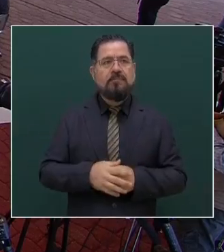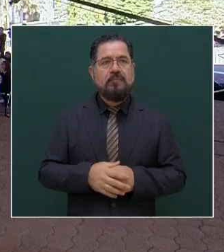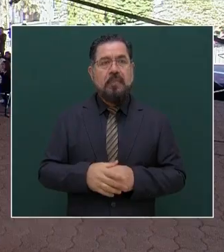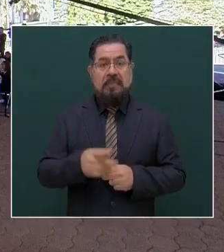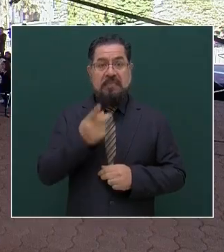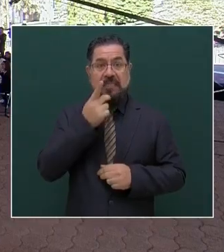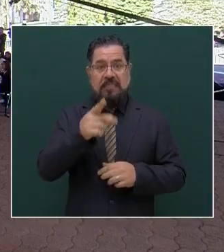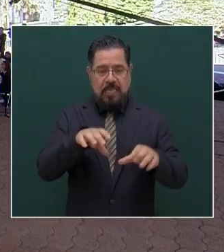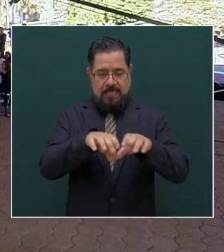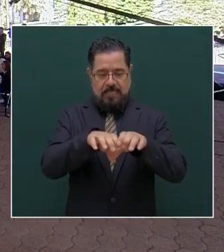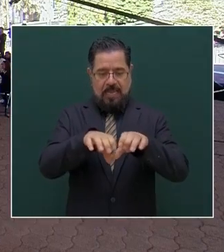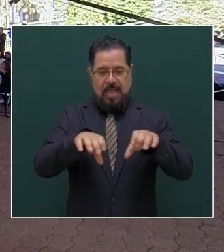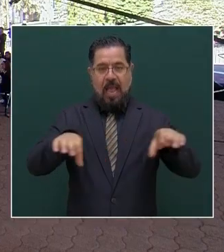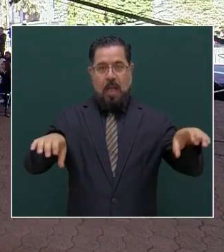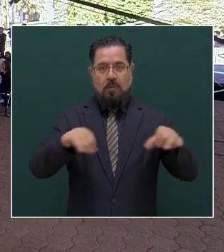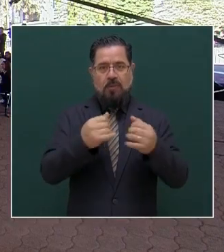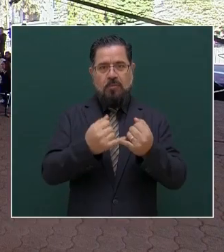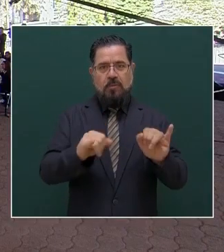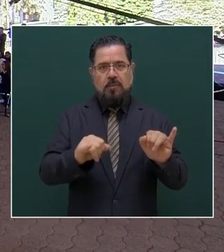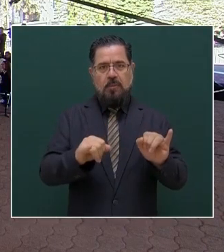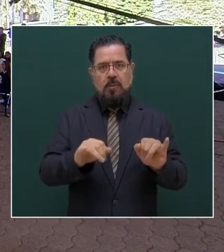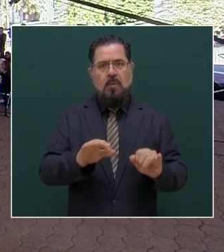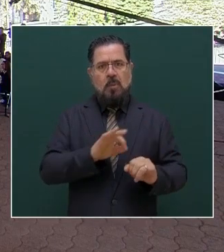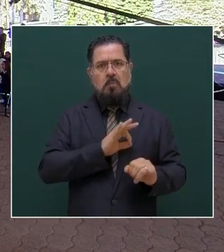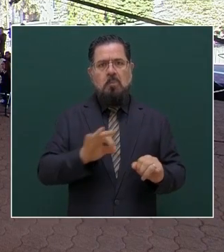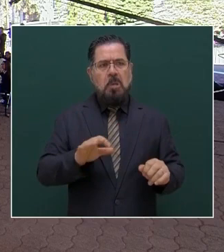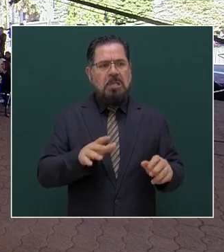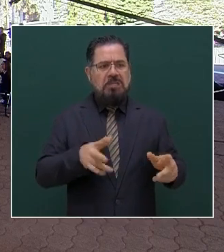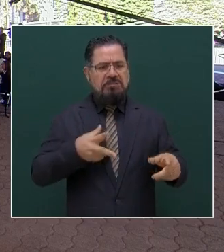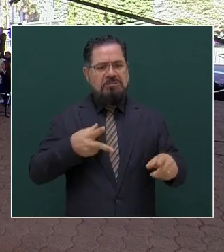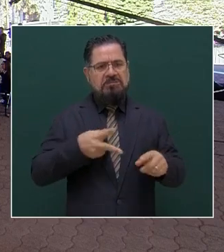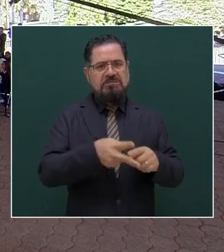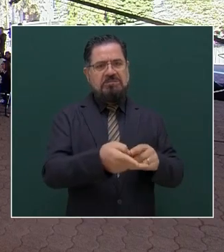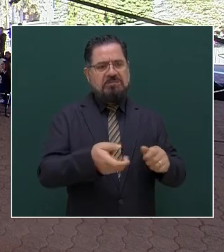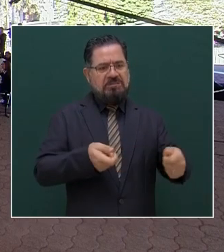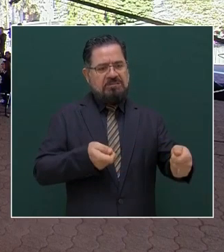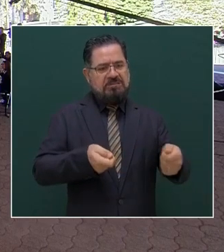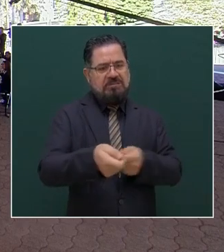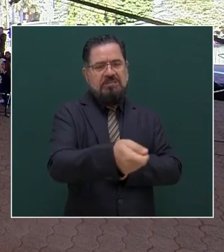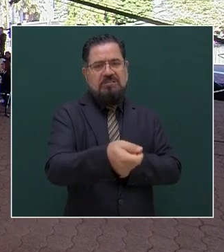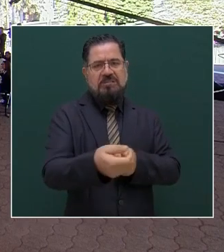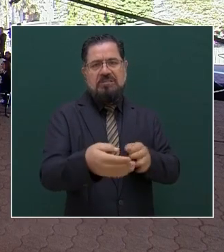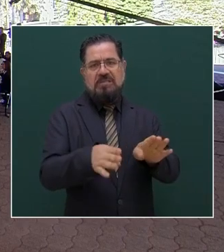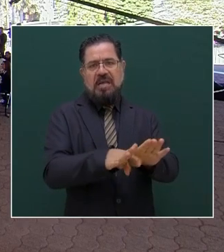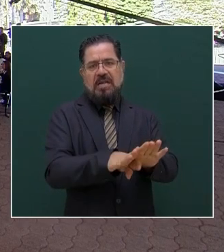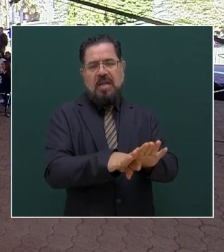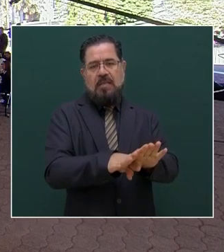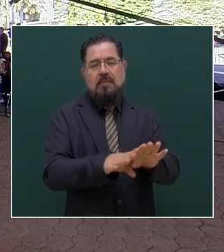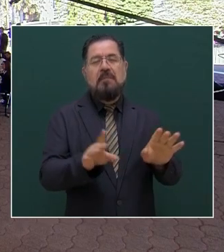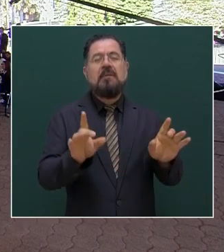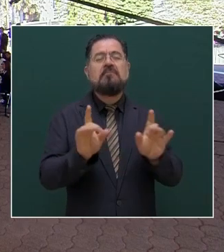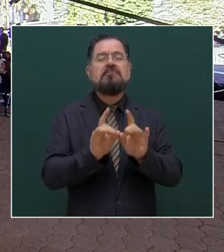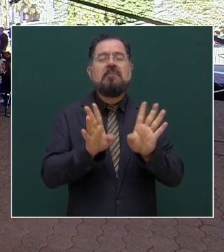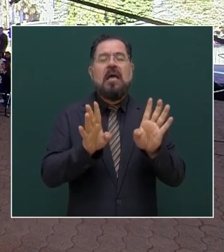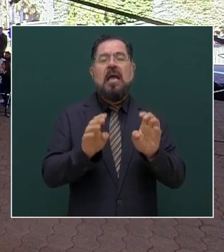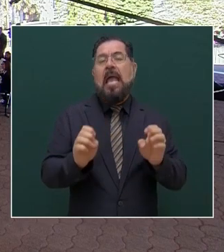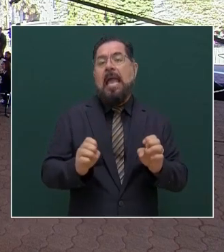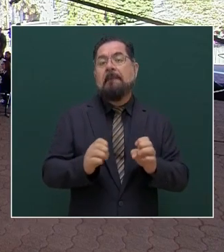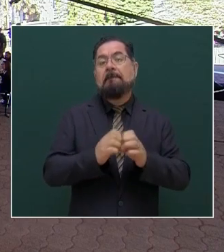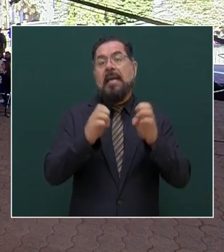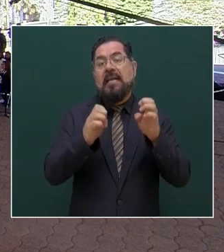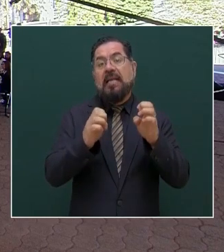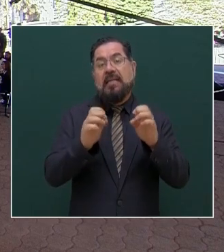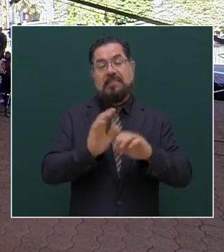ese acueducto se podía dejar de utilizar y tenerlo solo como medida de emergencia en